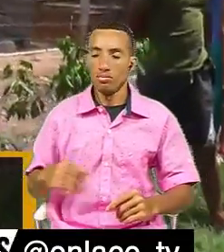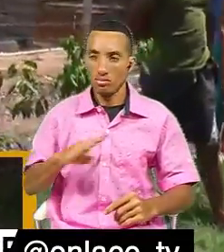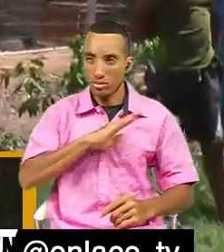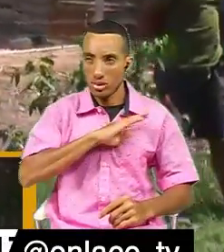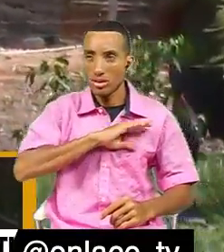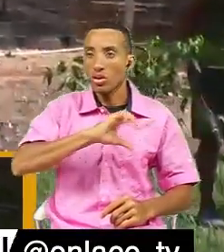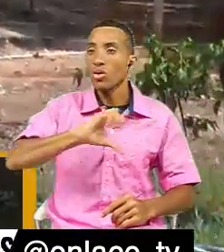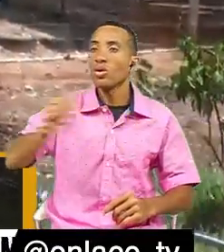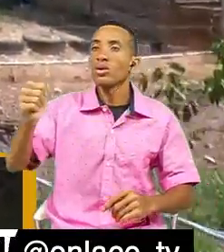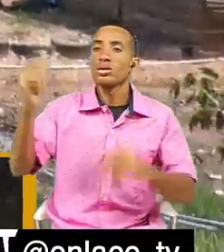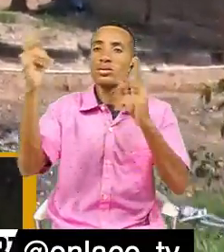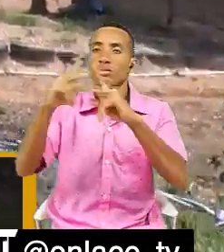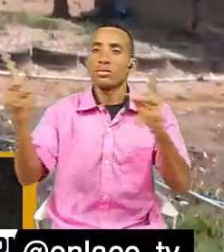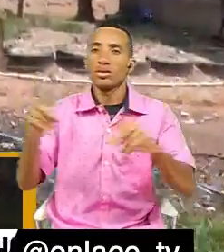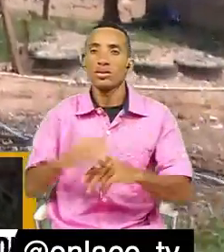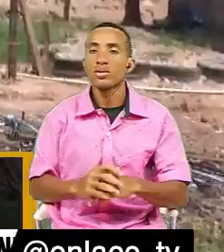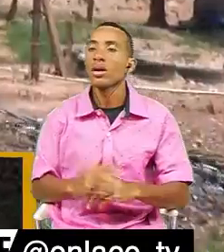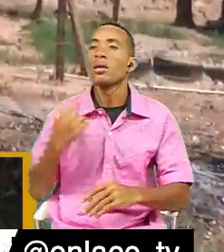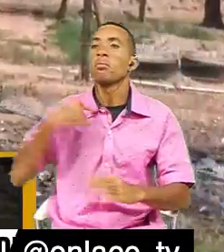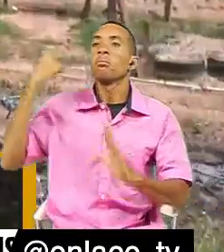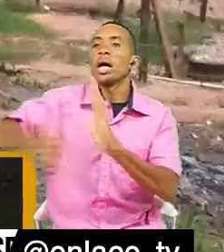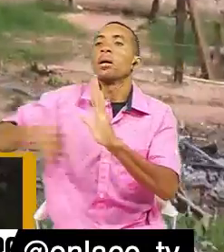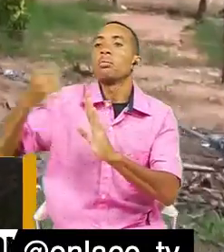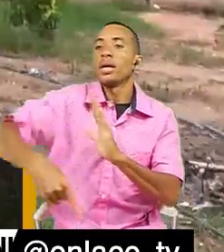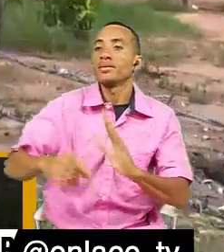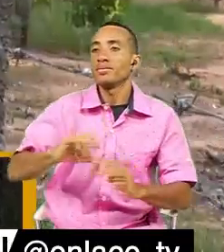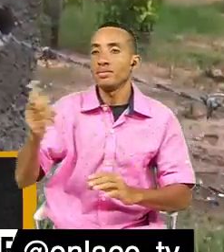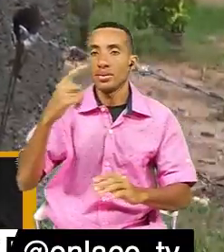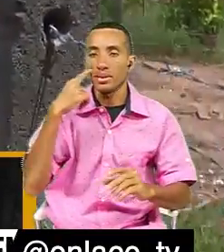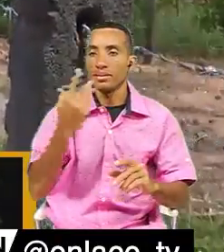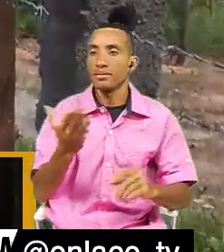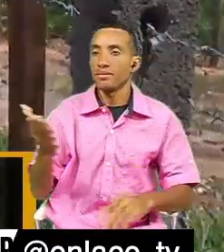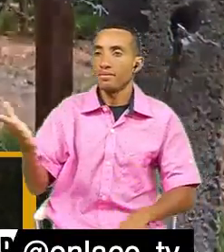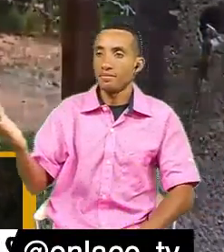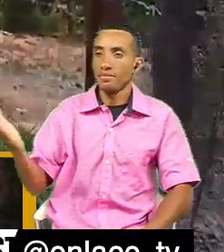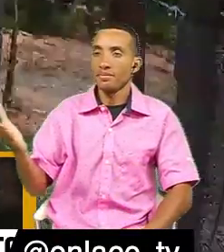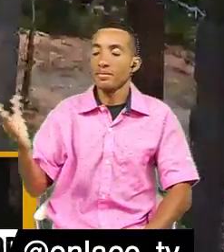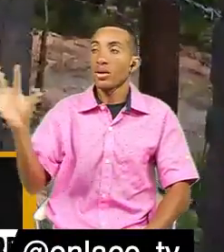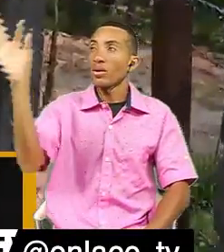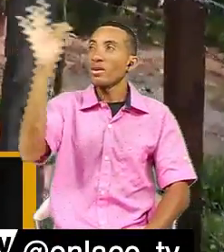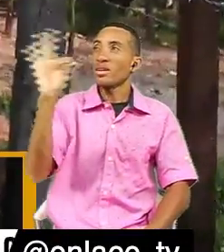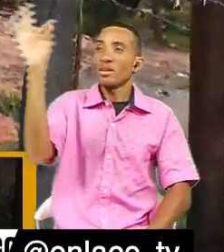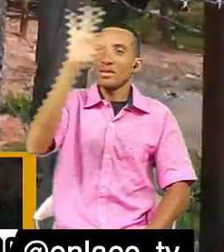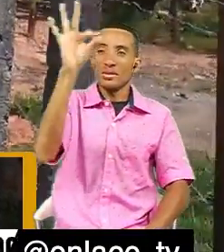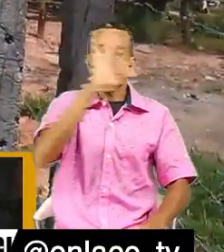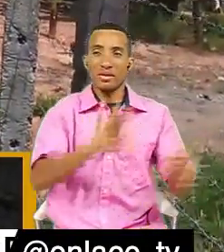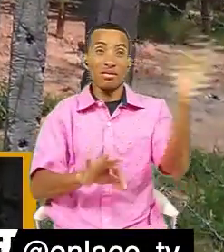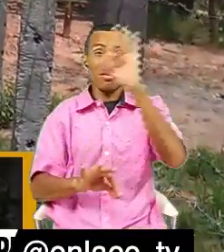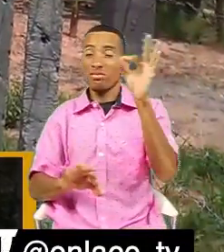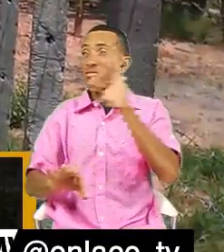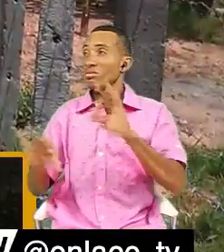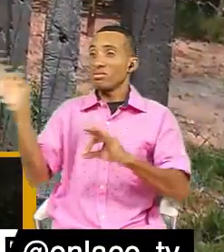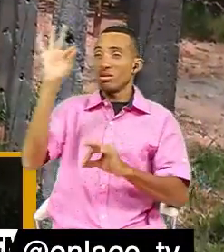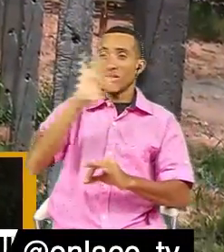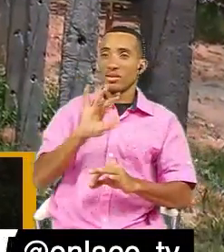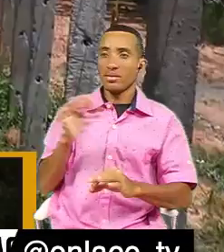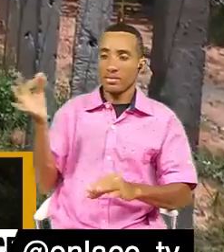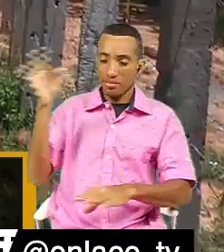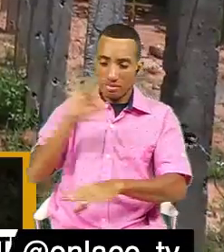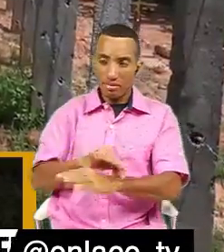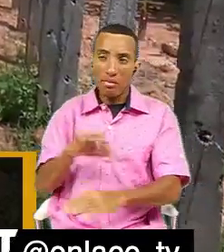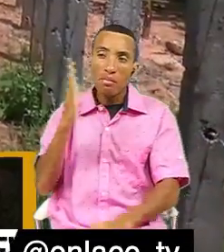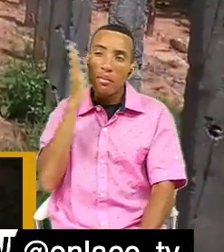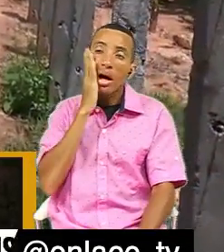Entonces, defiéndanos a nosotros, señor alcalde. Mire esas cunetas, mire el mosquito en Cortijillo, Villa María, hay dengue,